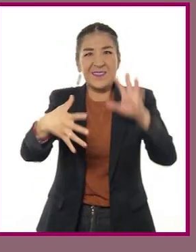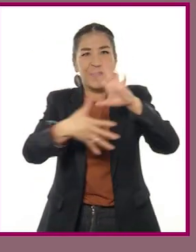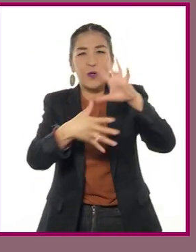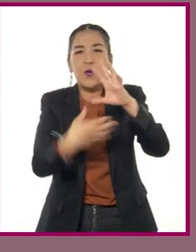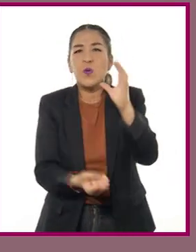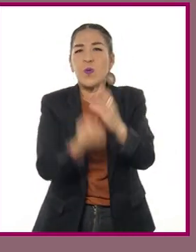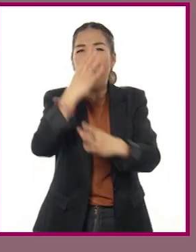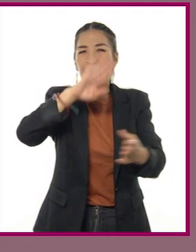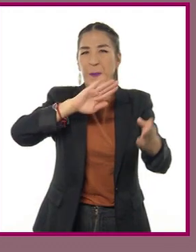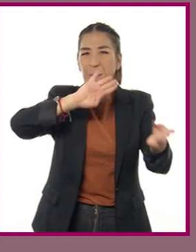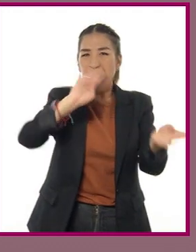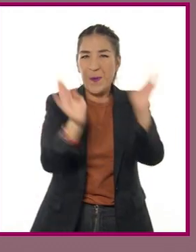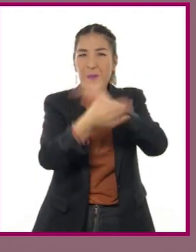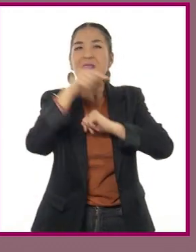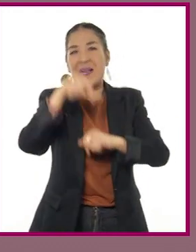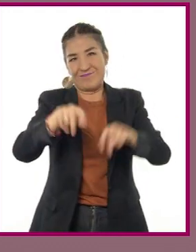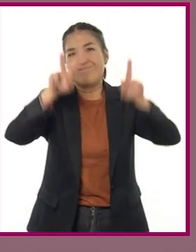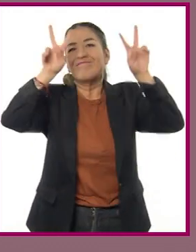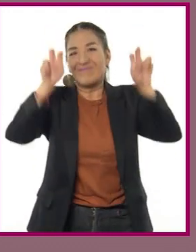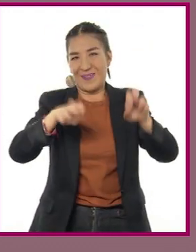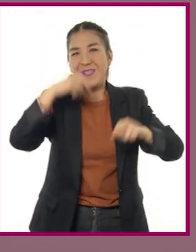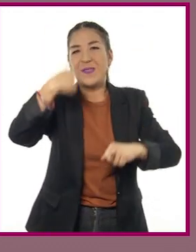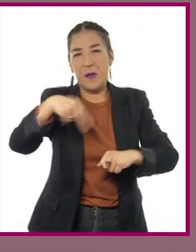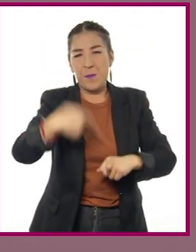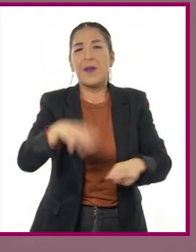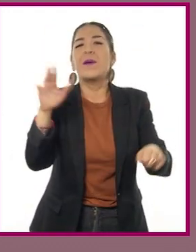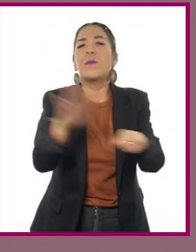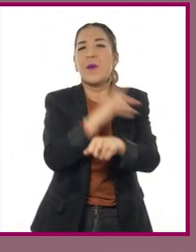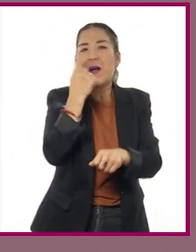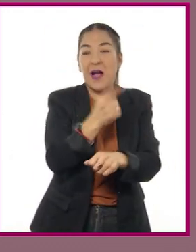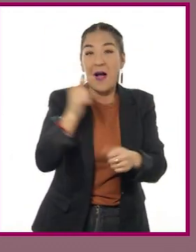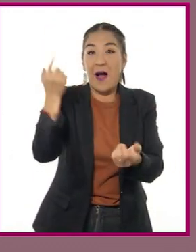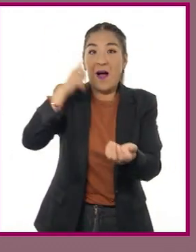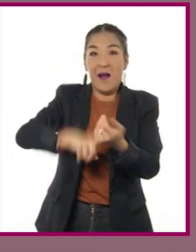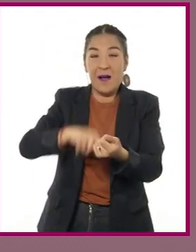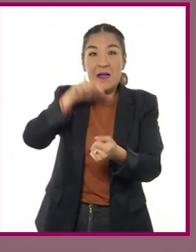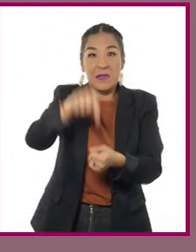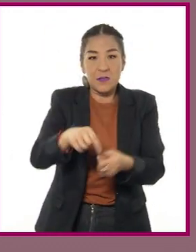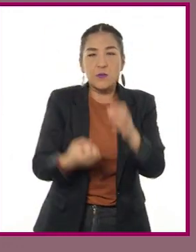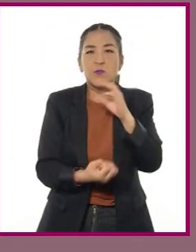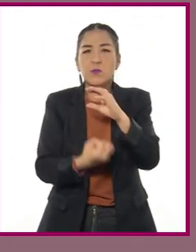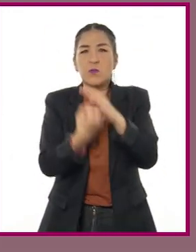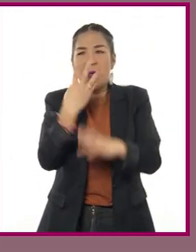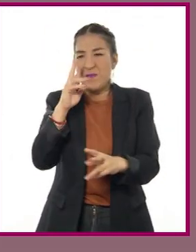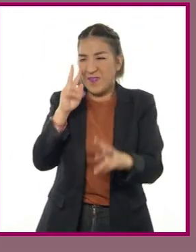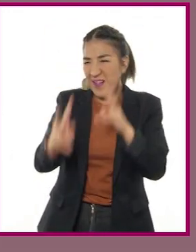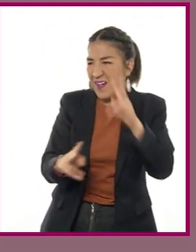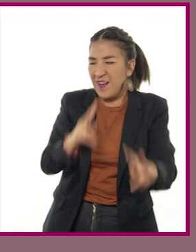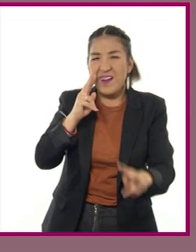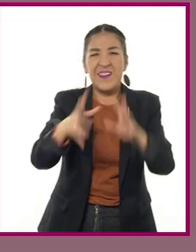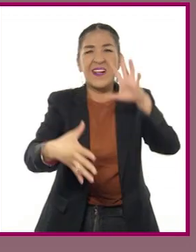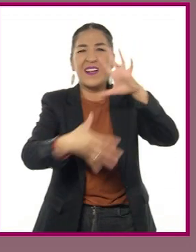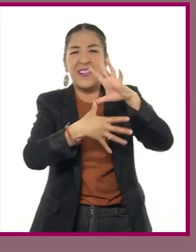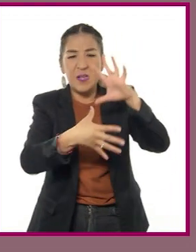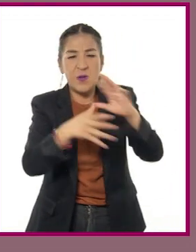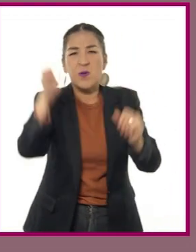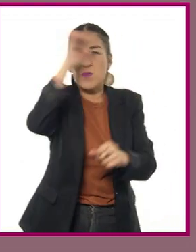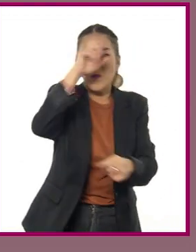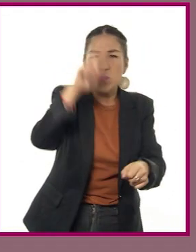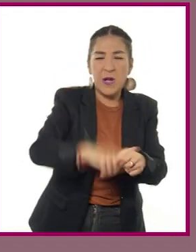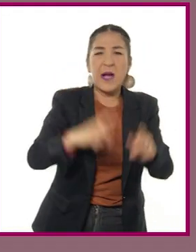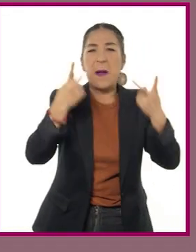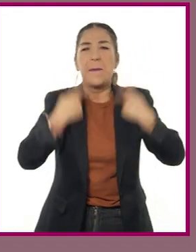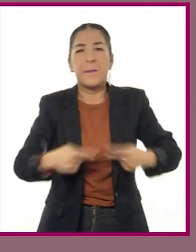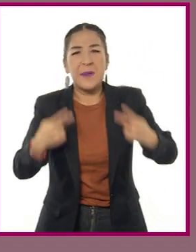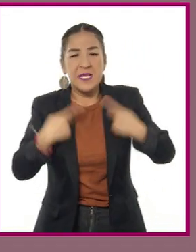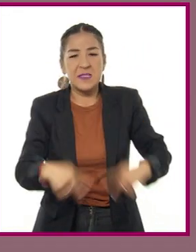el Nuevo Mundo, porque prácticamente todo lo que llegaba de América era nuevo para ellos. Las culturas, los